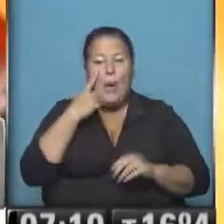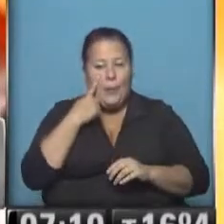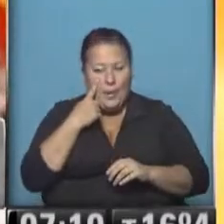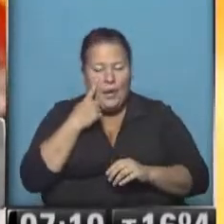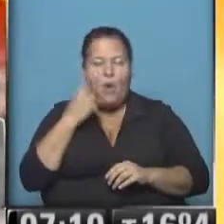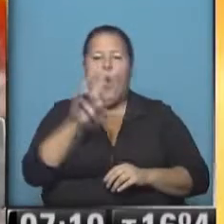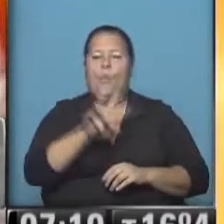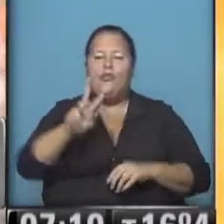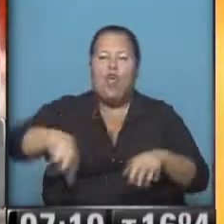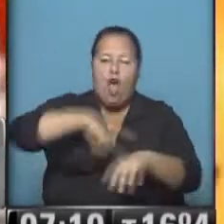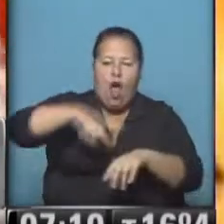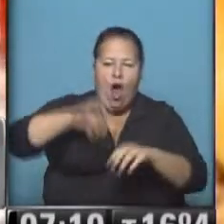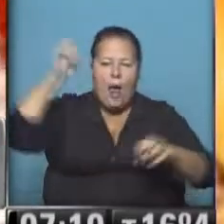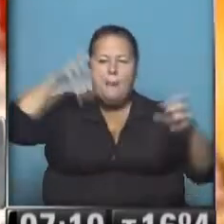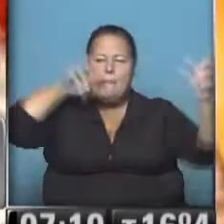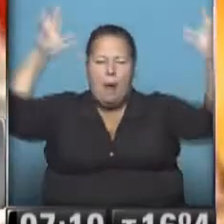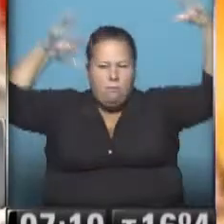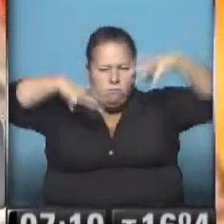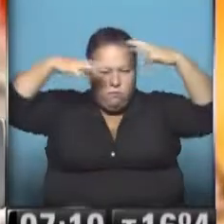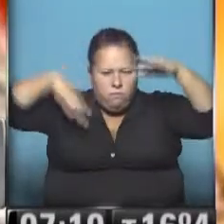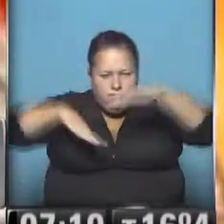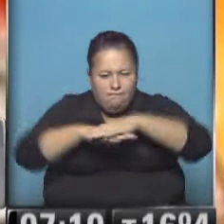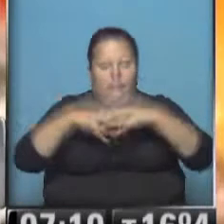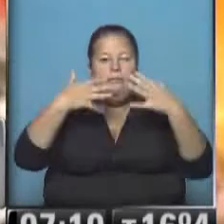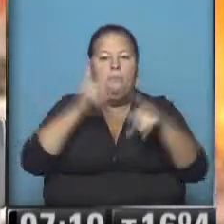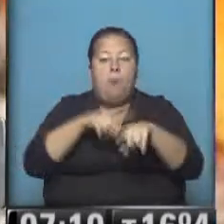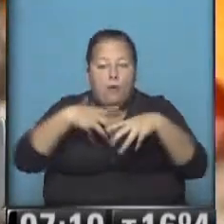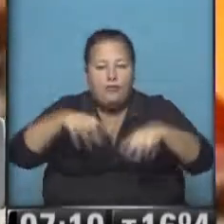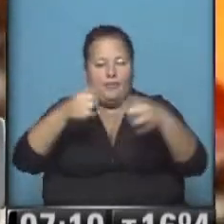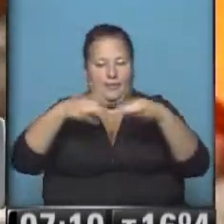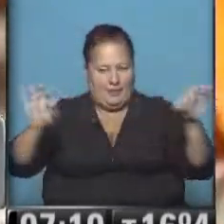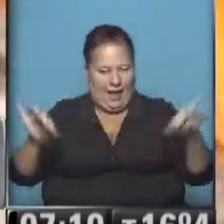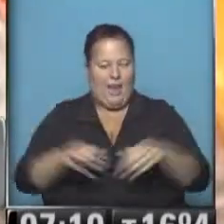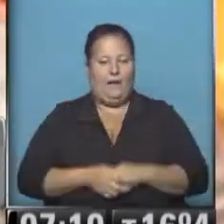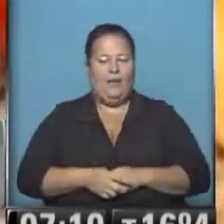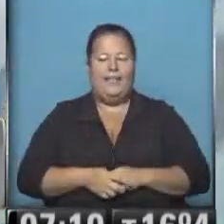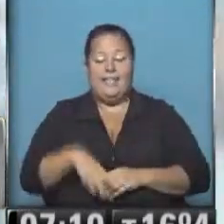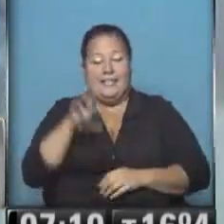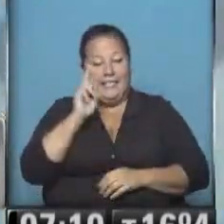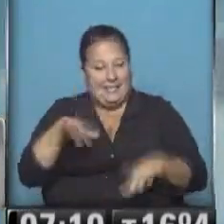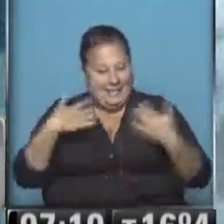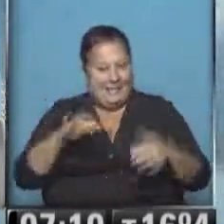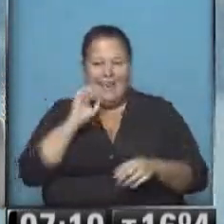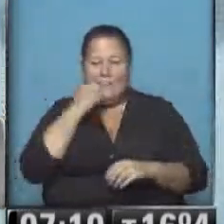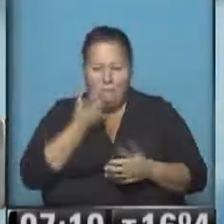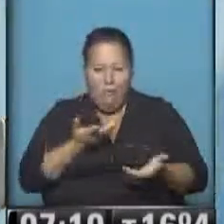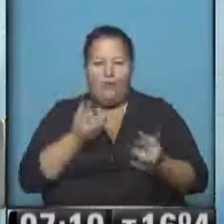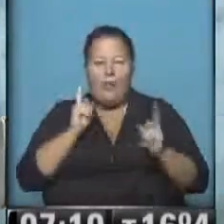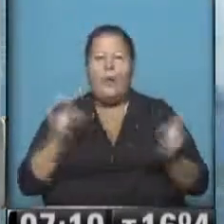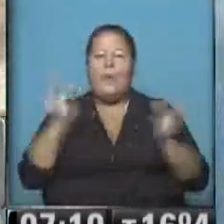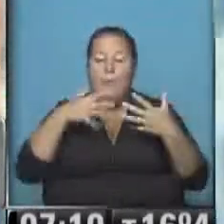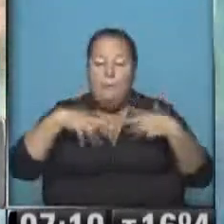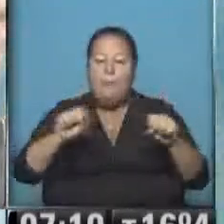pasó 22 horas entre los escombros y este es el momento del rescate. Sí, la verdad, fíjense aparte, qué bonito por otra parte. El